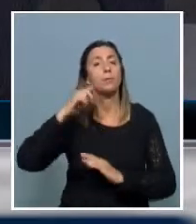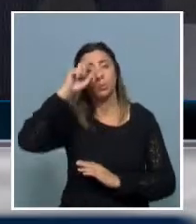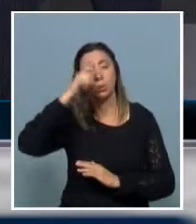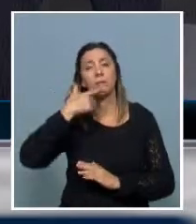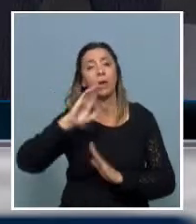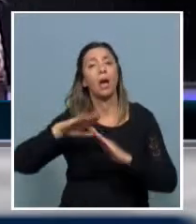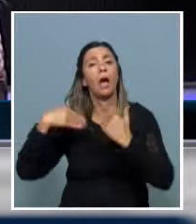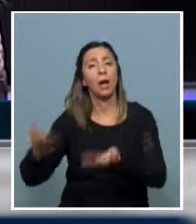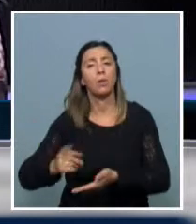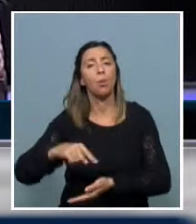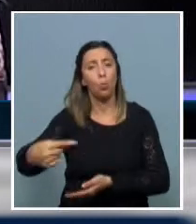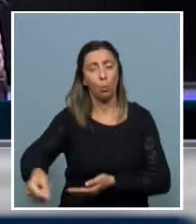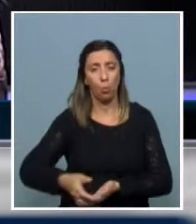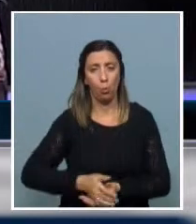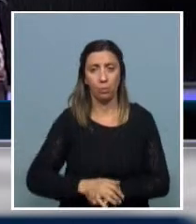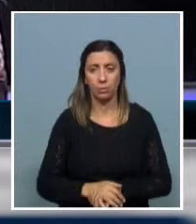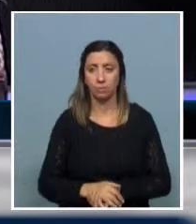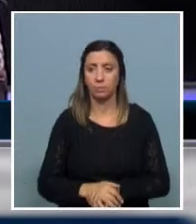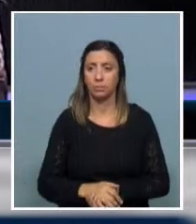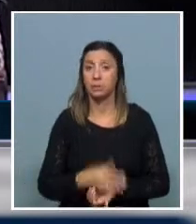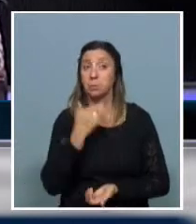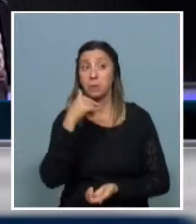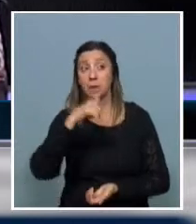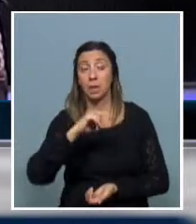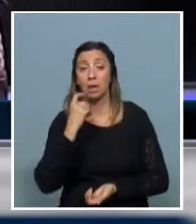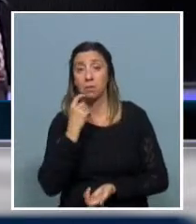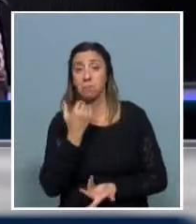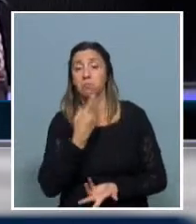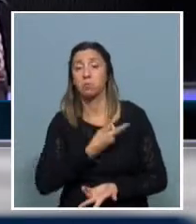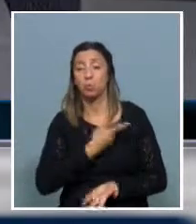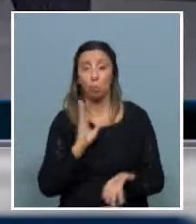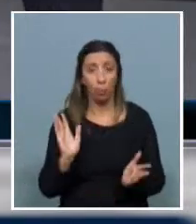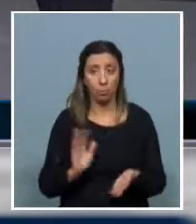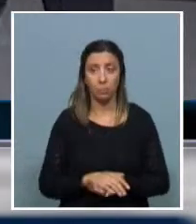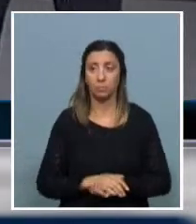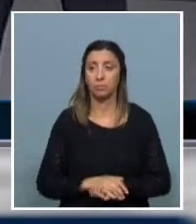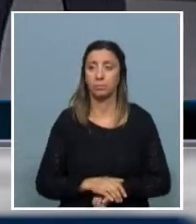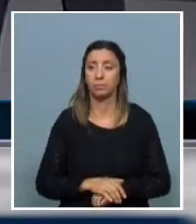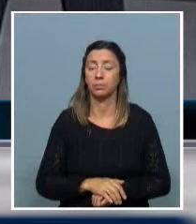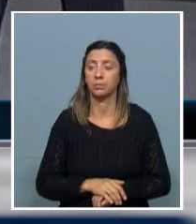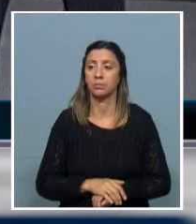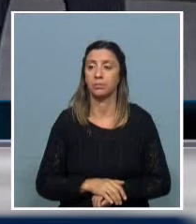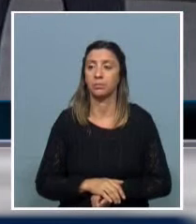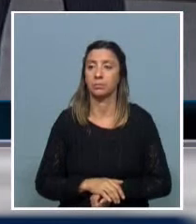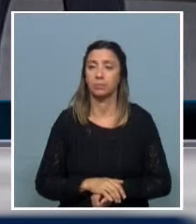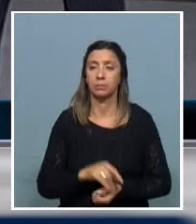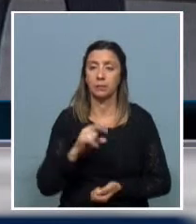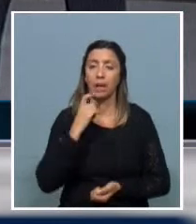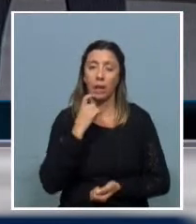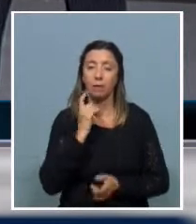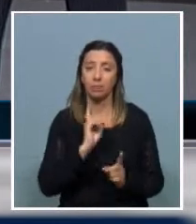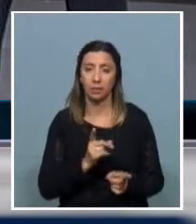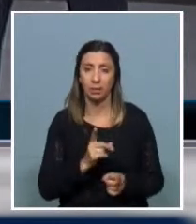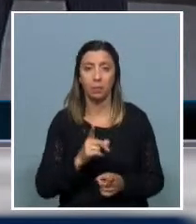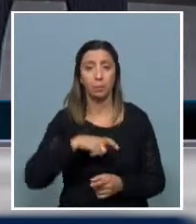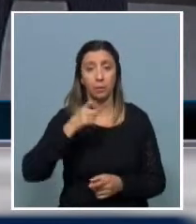Progreso. Seguramente, Marta, no sé si de San Luis hablará o de algún lugar del interior, está bueno que de San Luis también. Marta Gómez